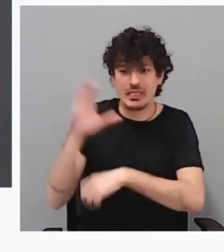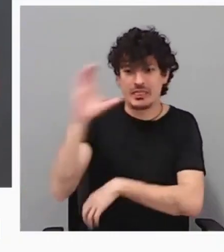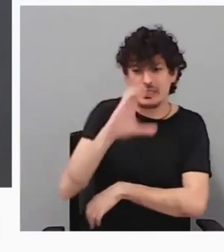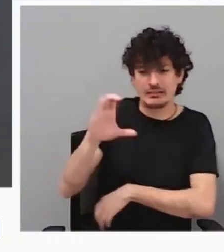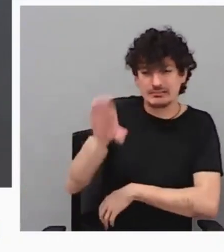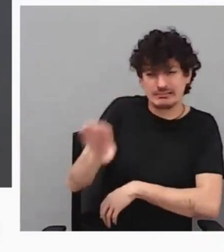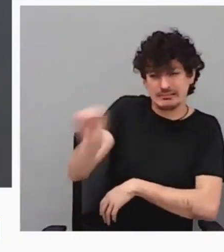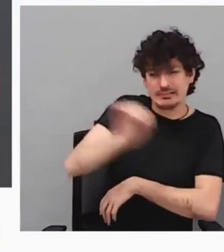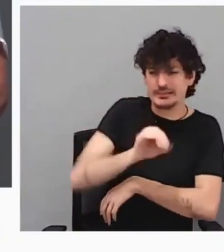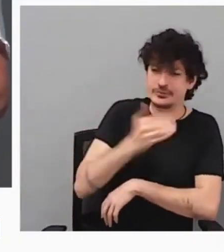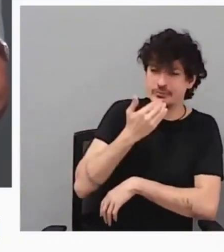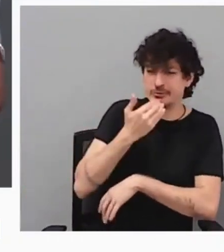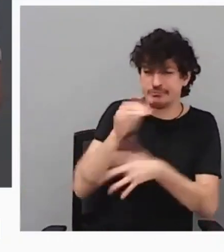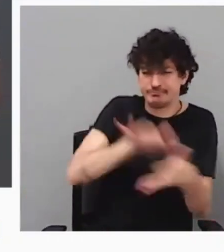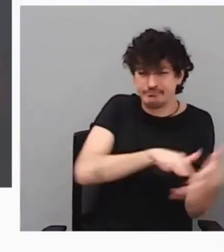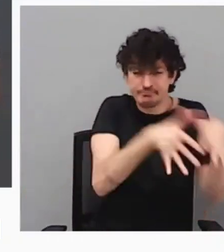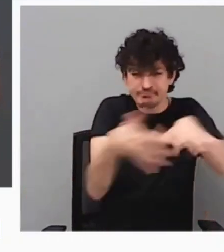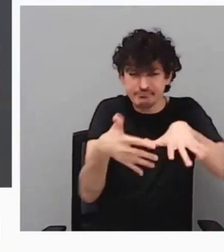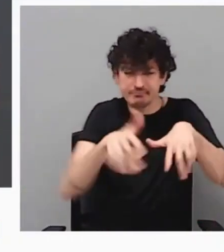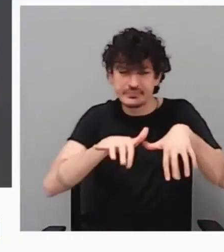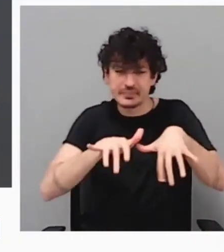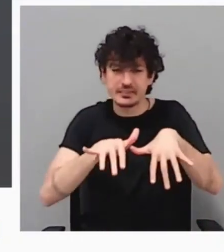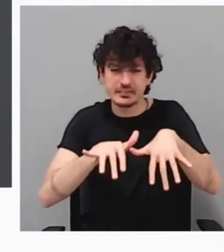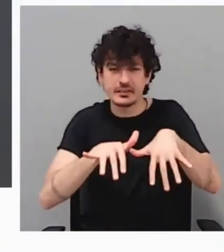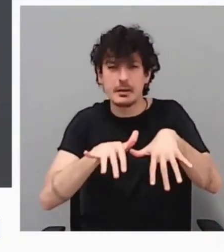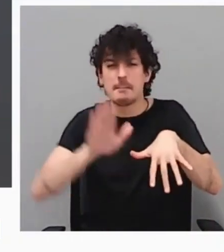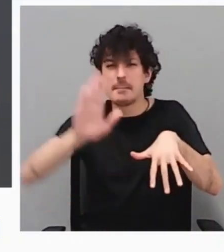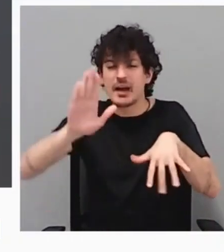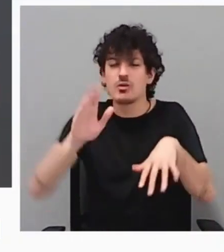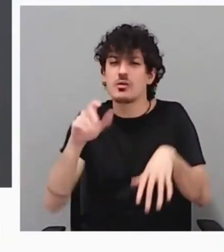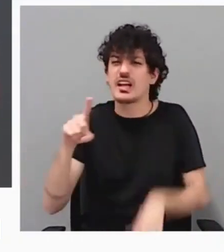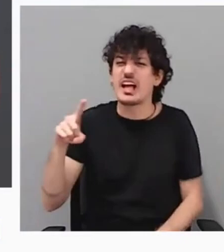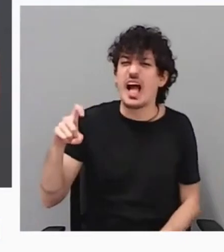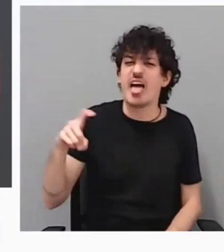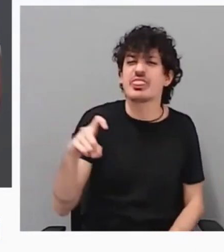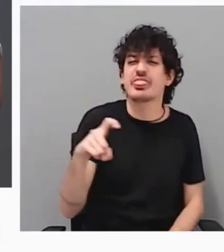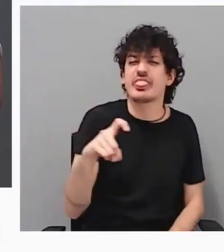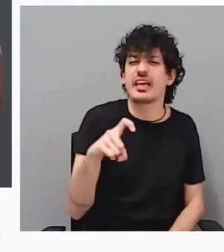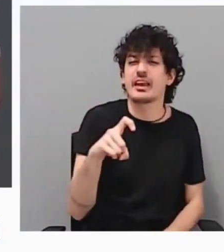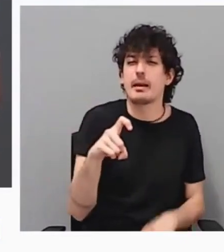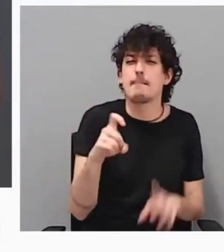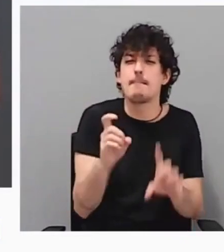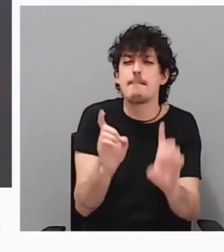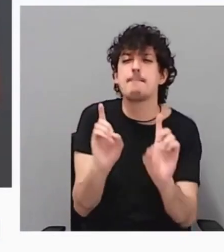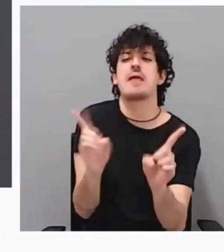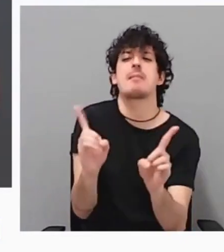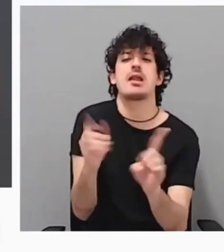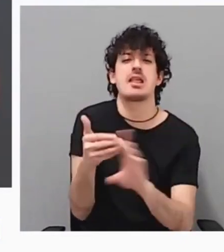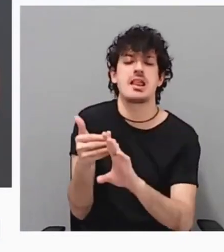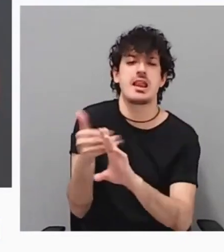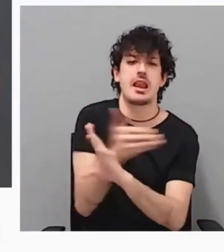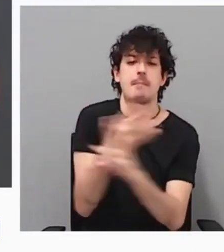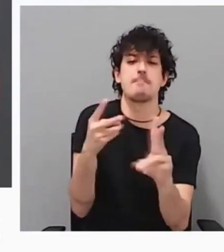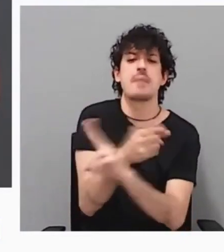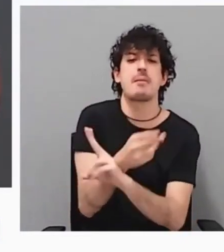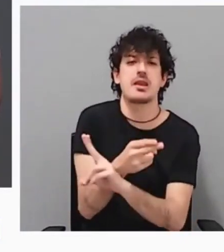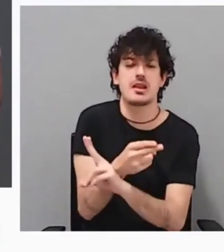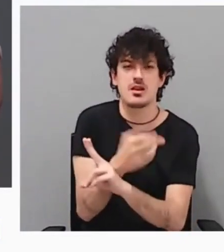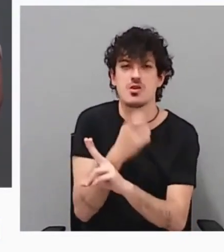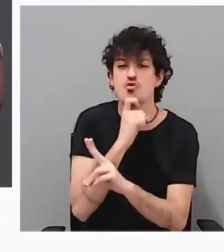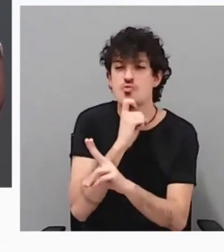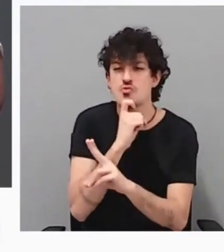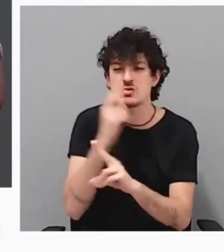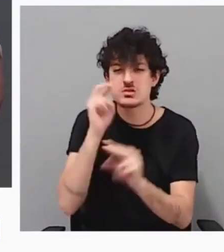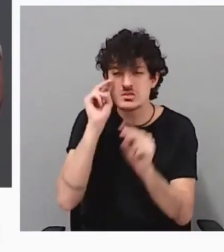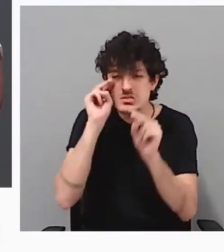computacionales, pero prevenir un cáncer, hay mucha gente que lo está haciendo de manera reduccionista, intentando mirar las proteínas, yo creo que